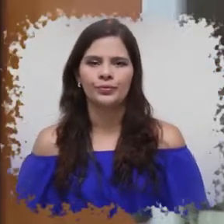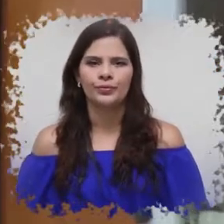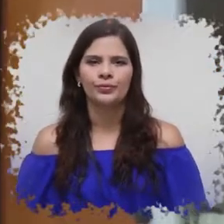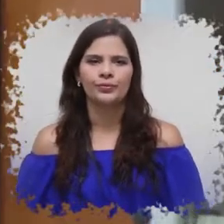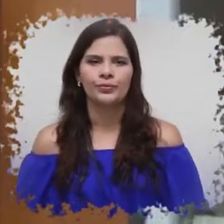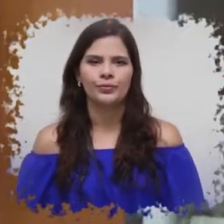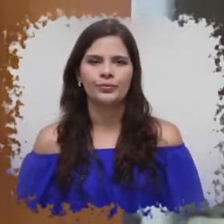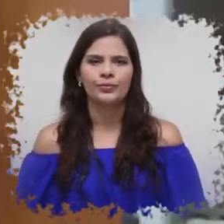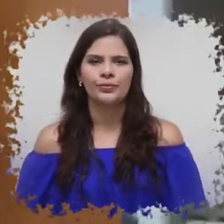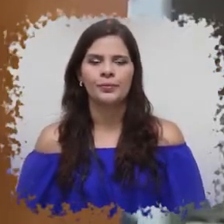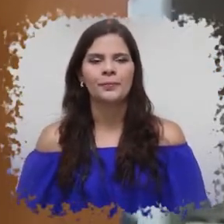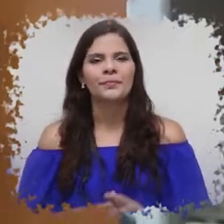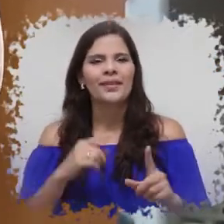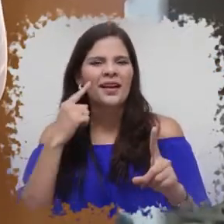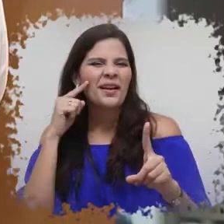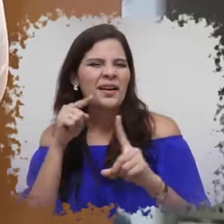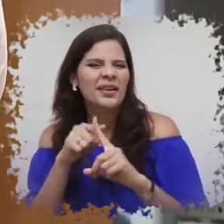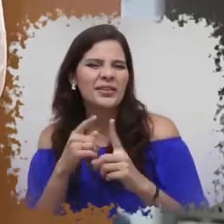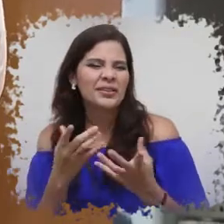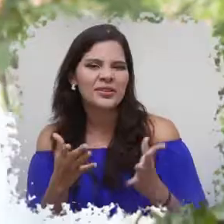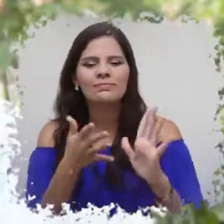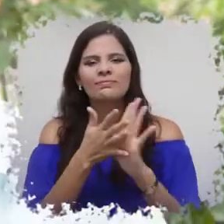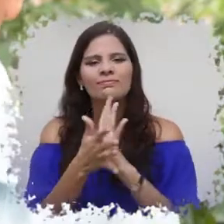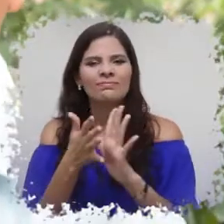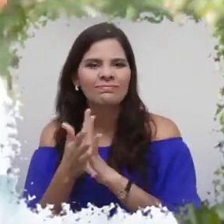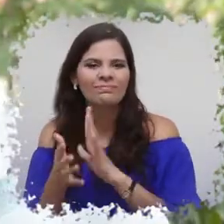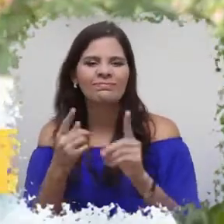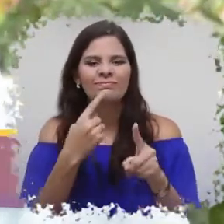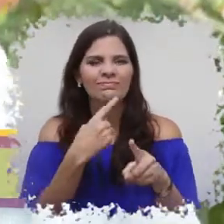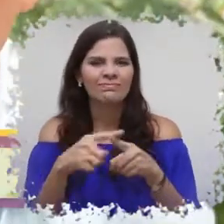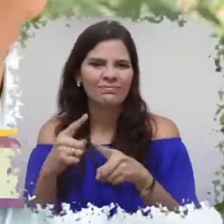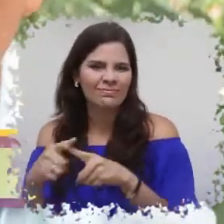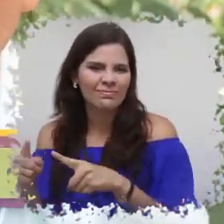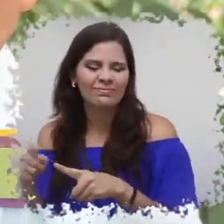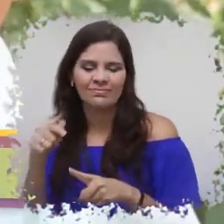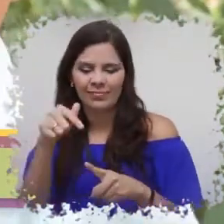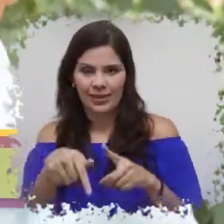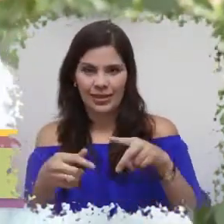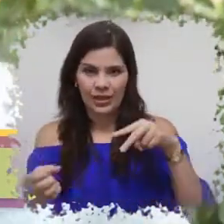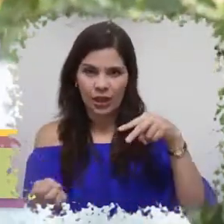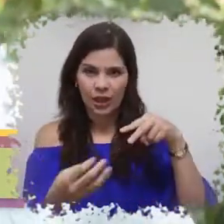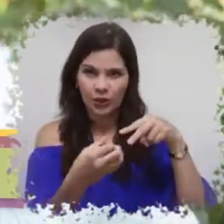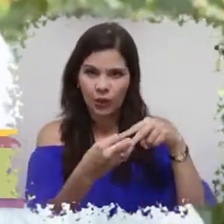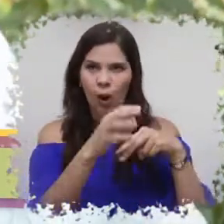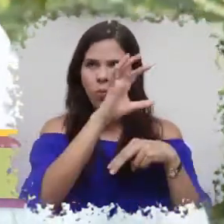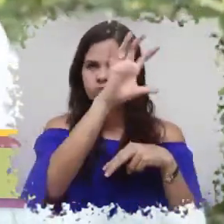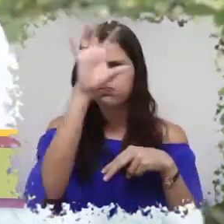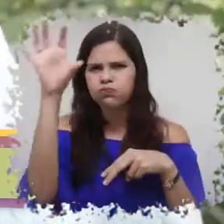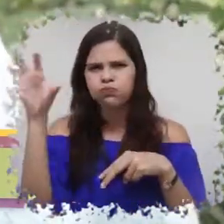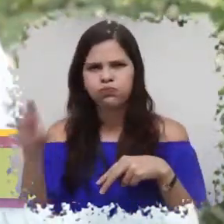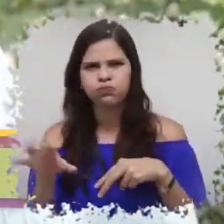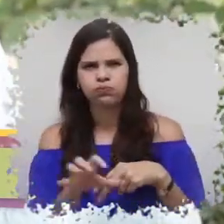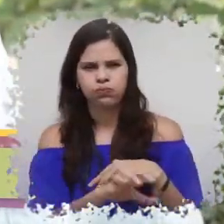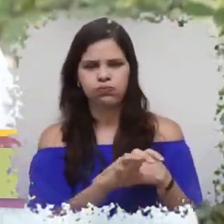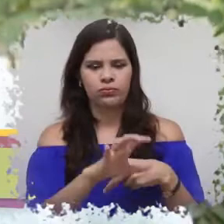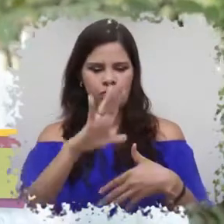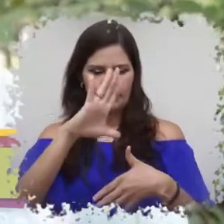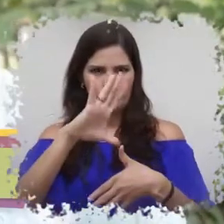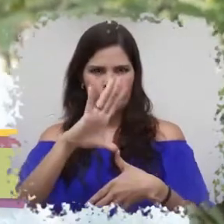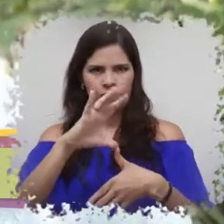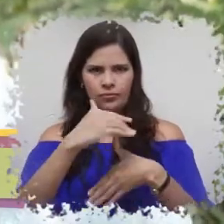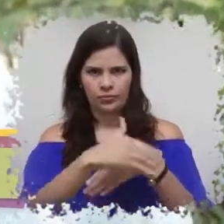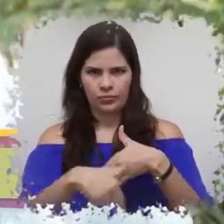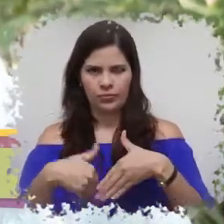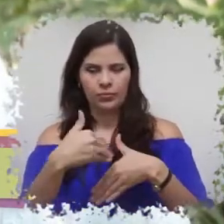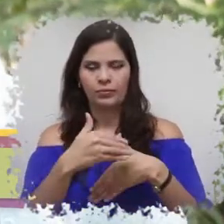educación. El objetivo principal es mostrar los diferentes tipos de políticas que se dan en la educación en los